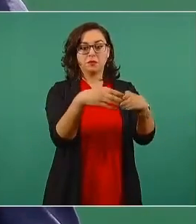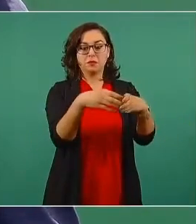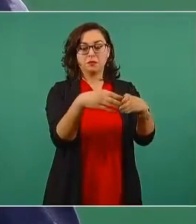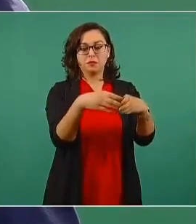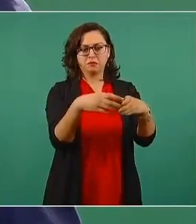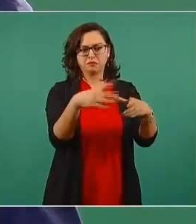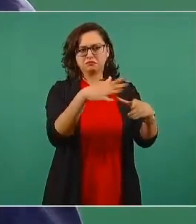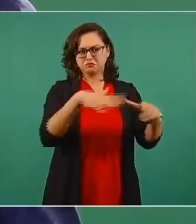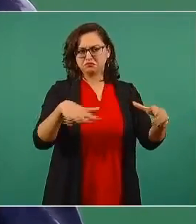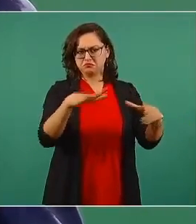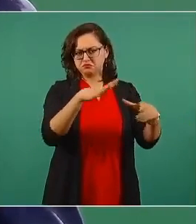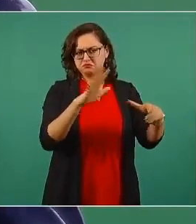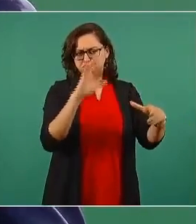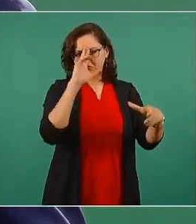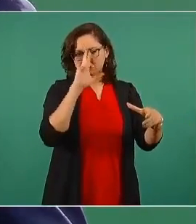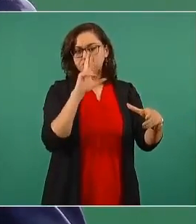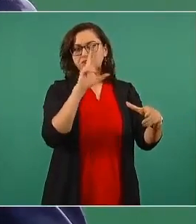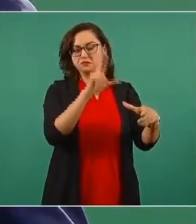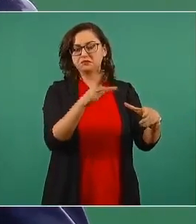respetables